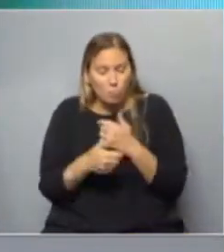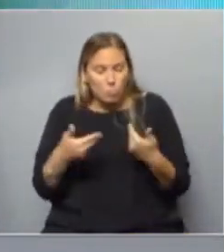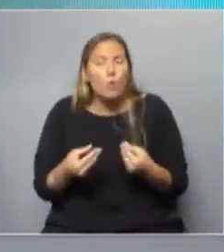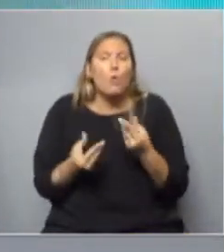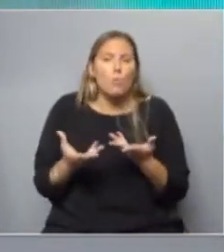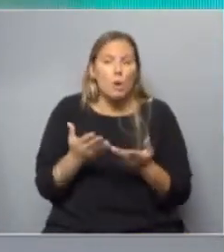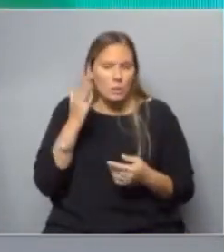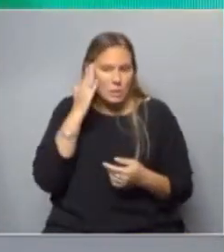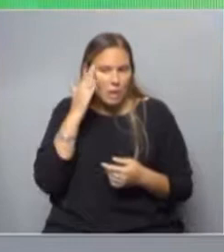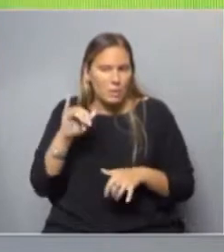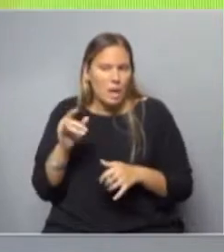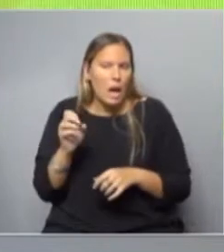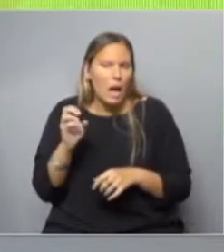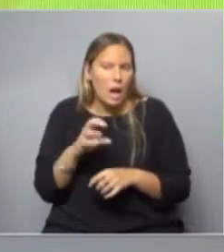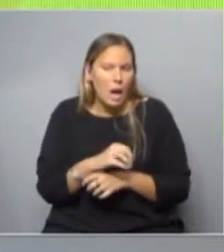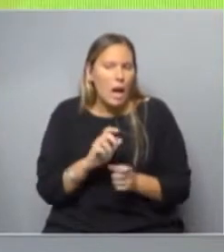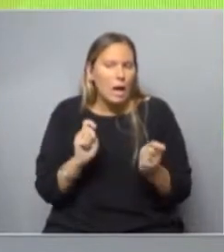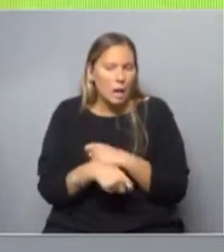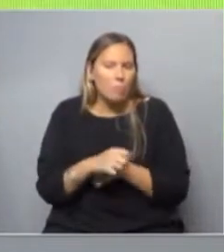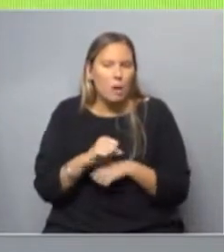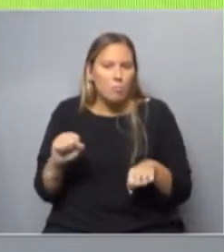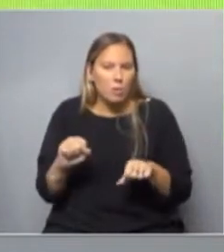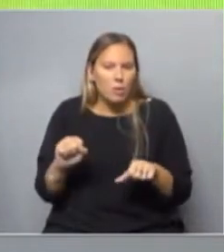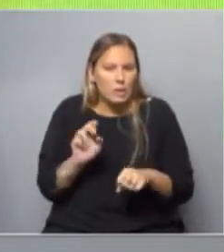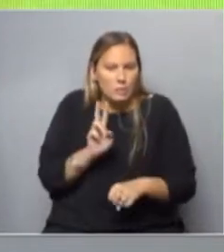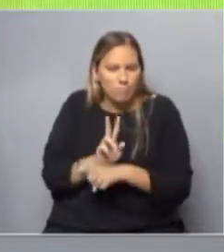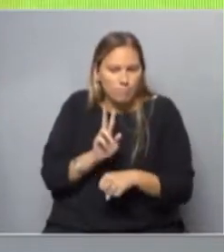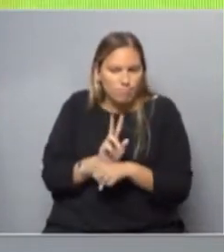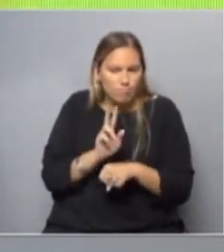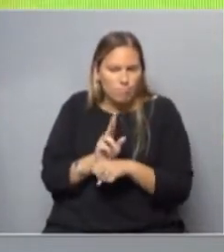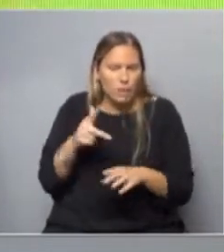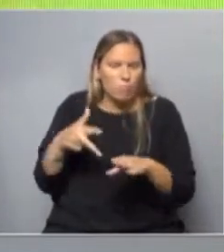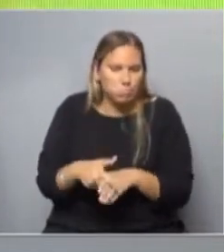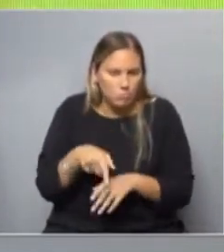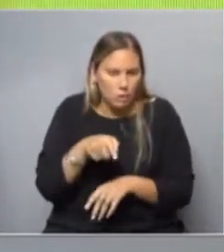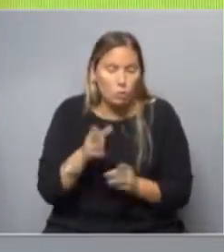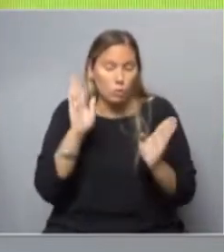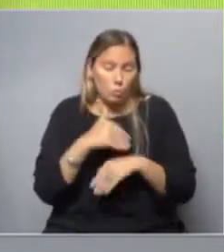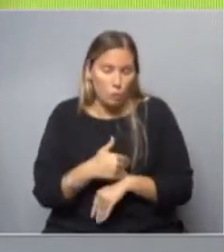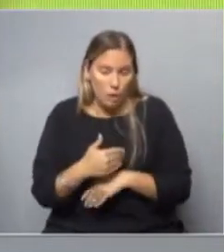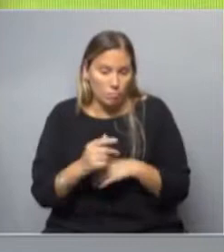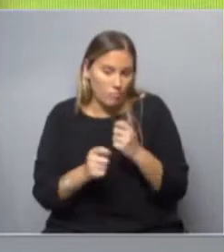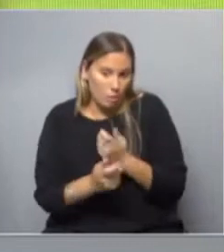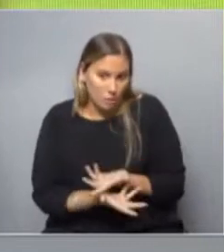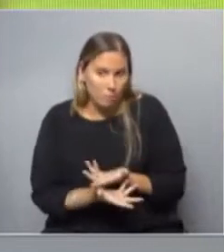si vos sabés qué cambios hace, vos podés generar moléculas para bloquear ese cambio y que eso no ocurra, ¿no?